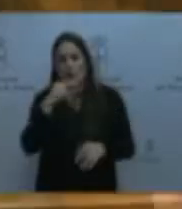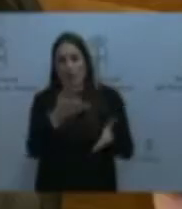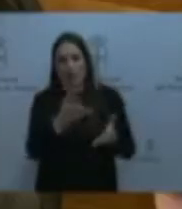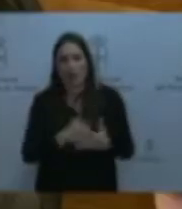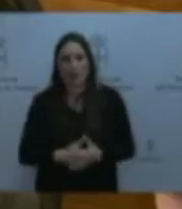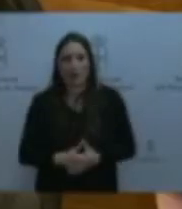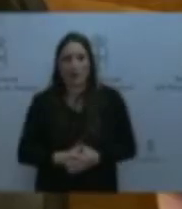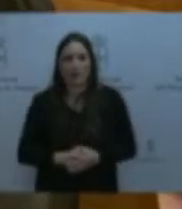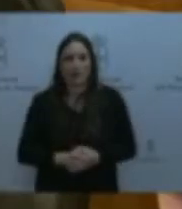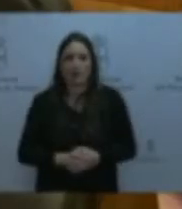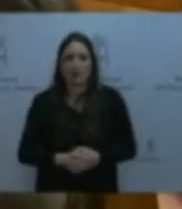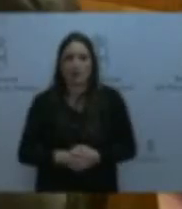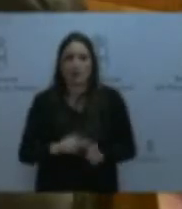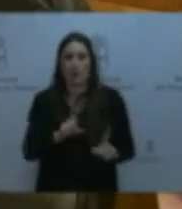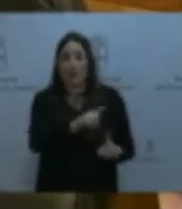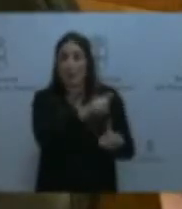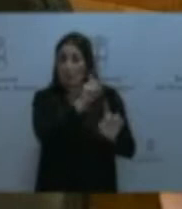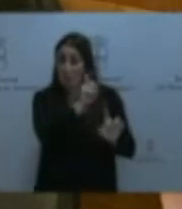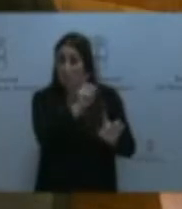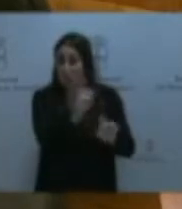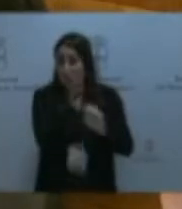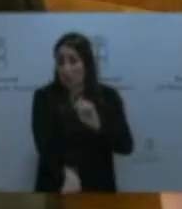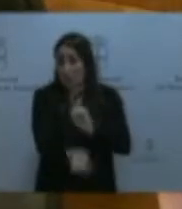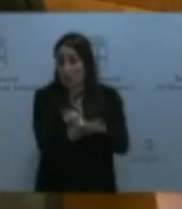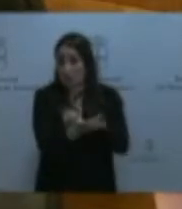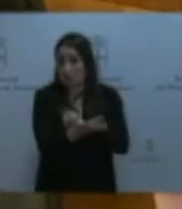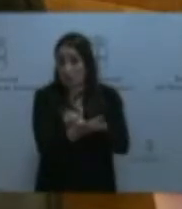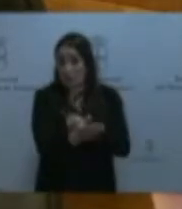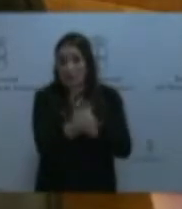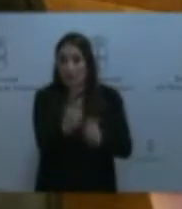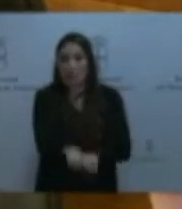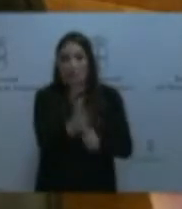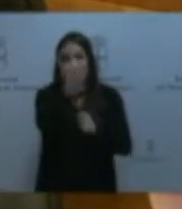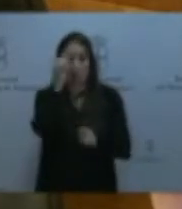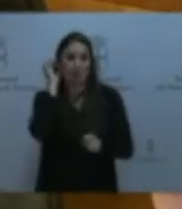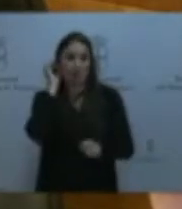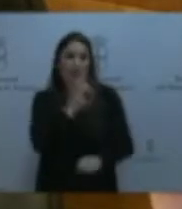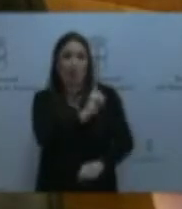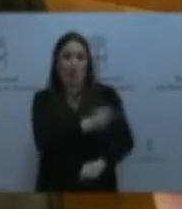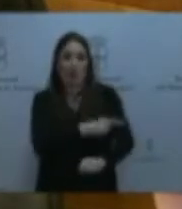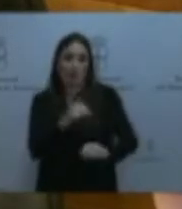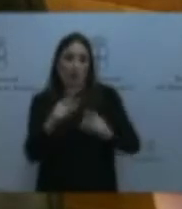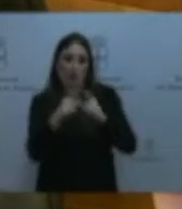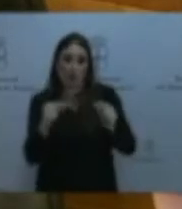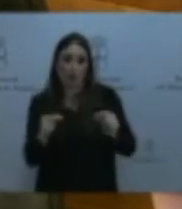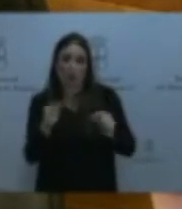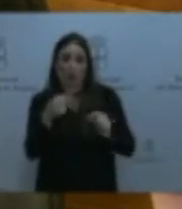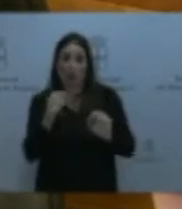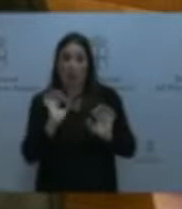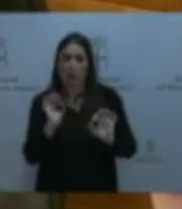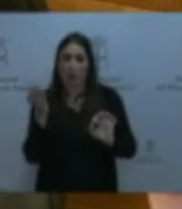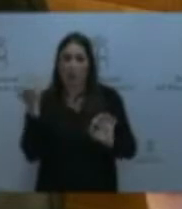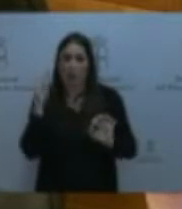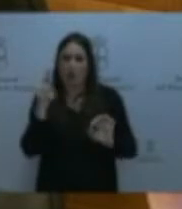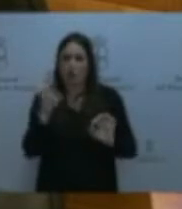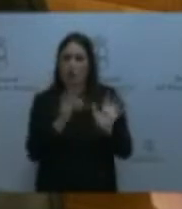Gracias. Bueno, esta pregunta surge de los pescadores y de las pescadoras deportivas asturianos que se concentraron el día 2